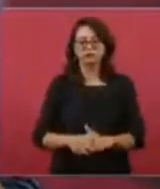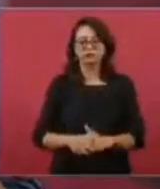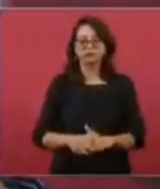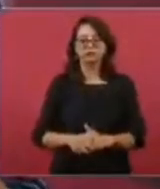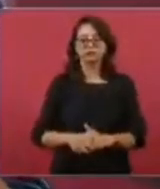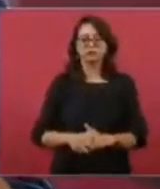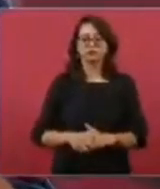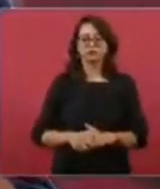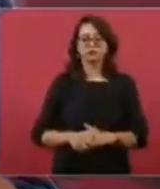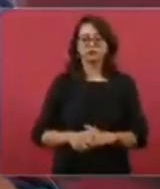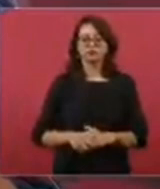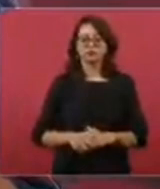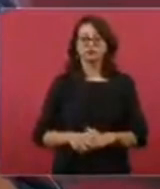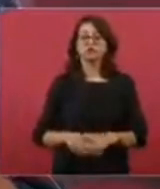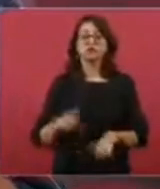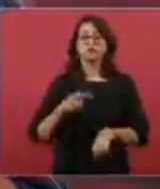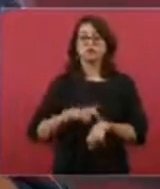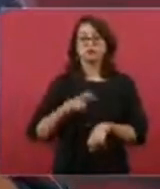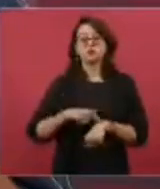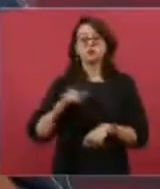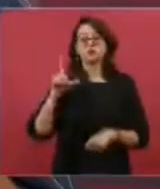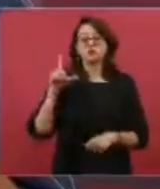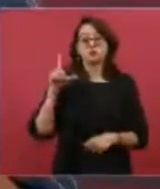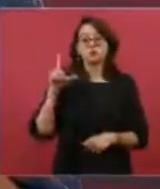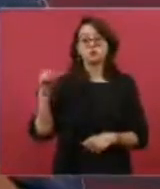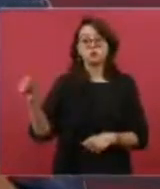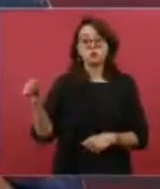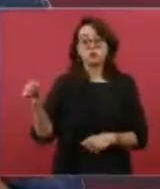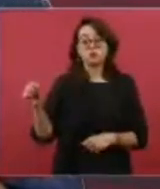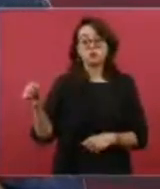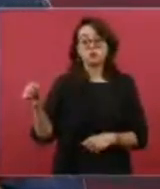Y ya me voy porque me está esperando